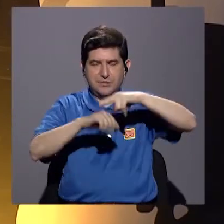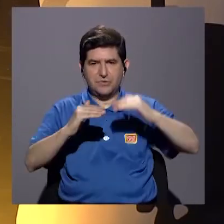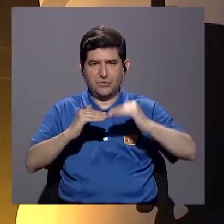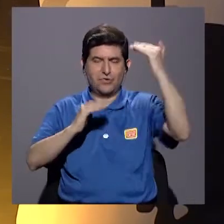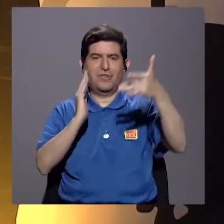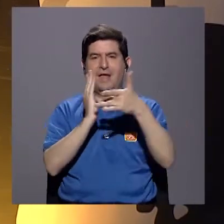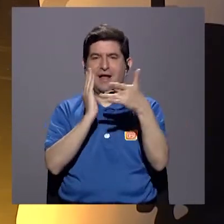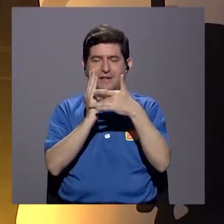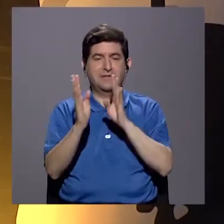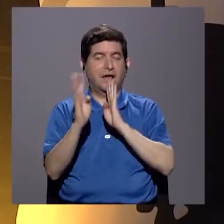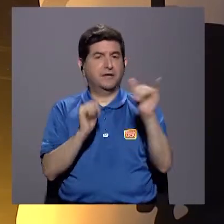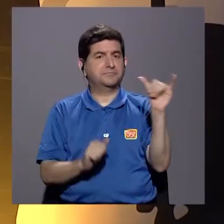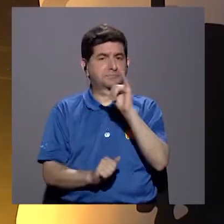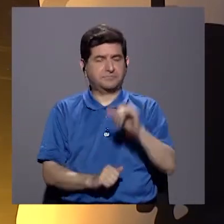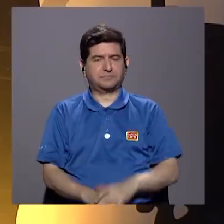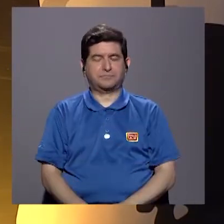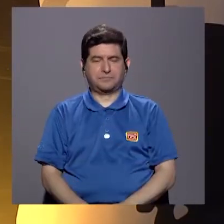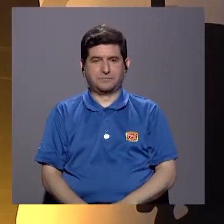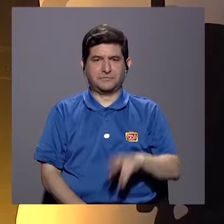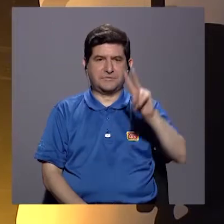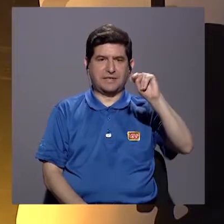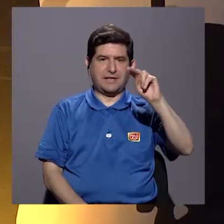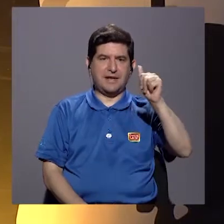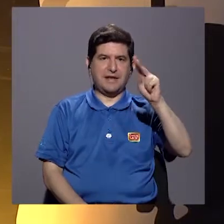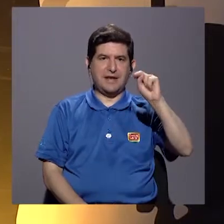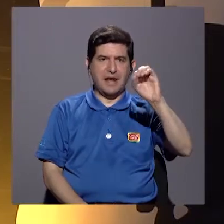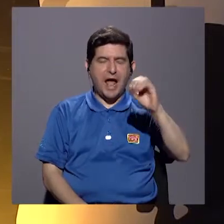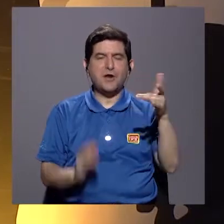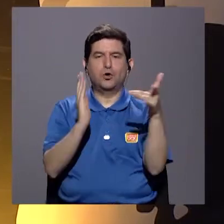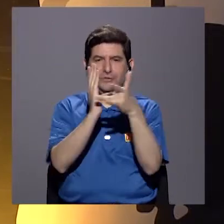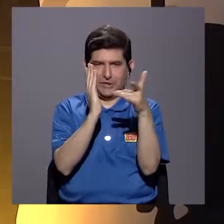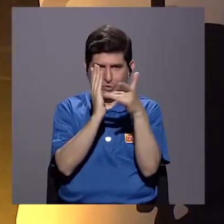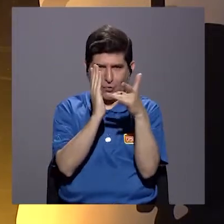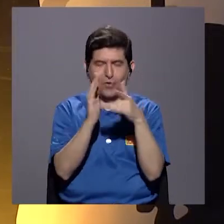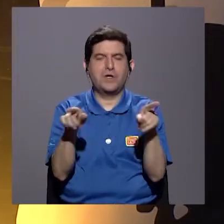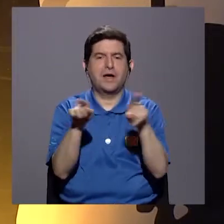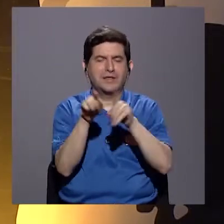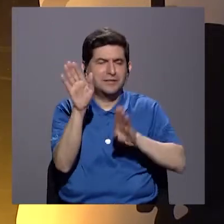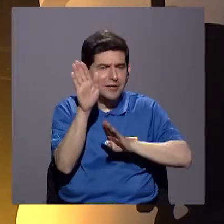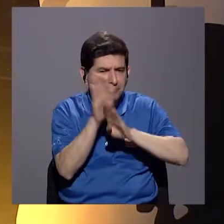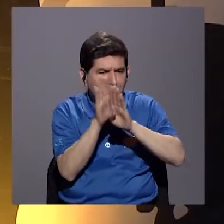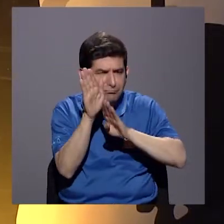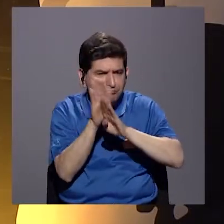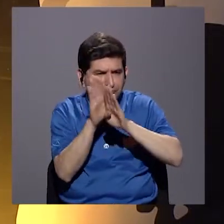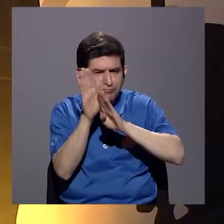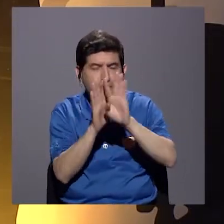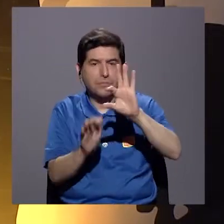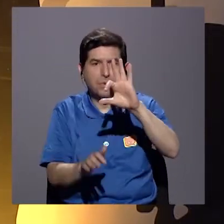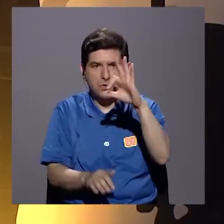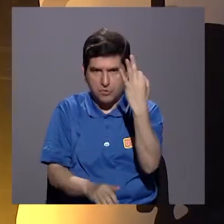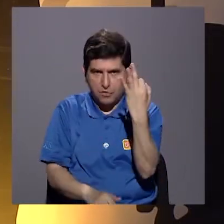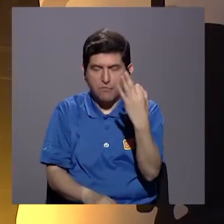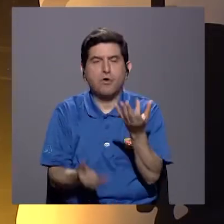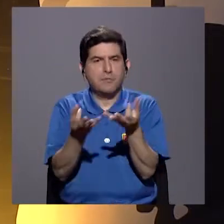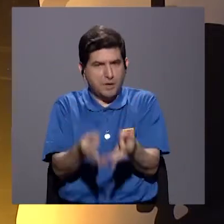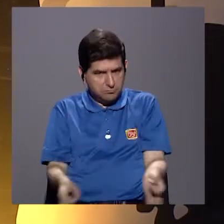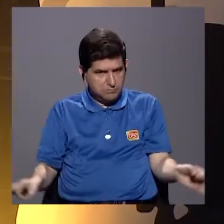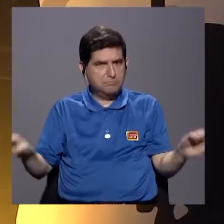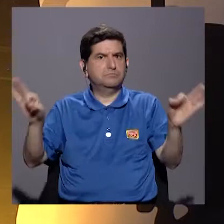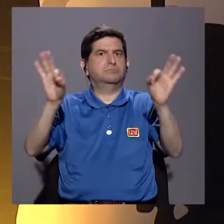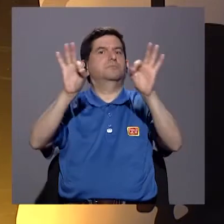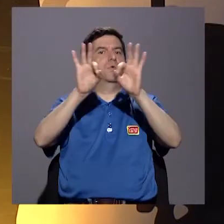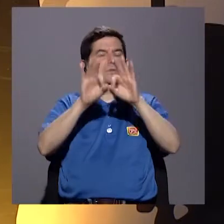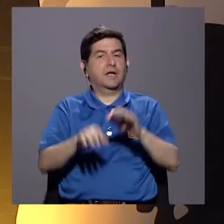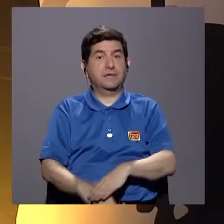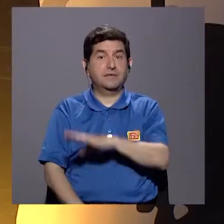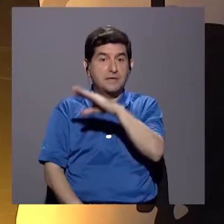conversábamos también sobre lo de nanotecnología, que además se ha desarrollado de forma muy importante